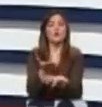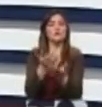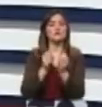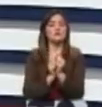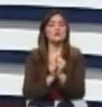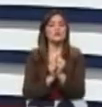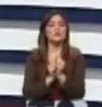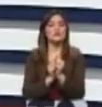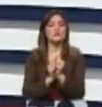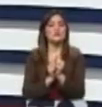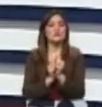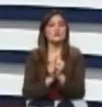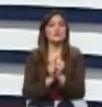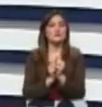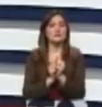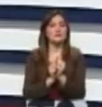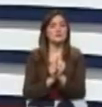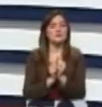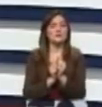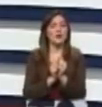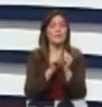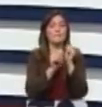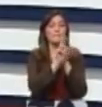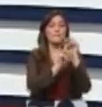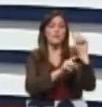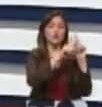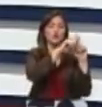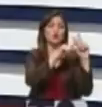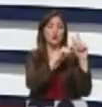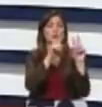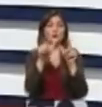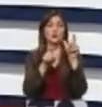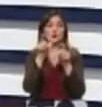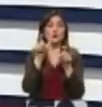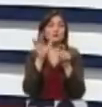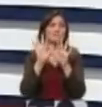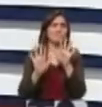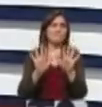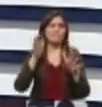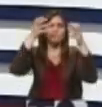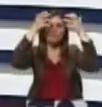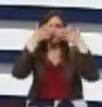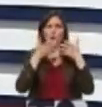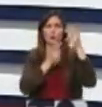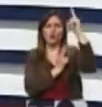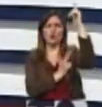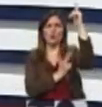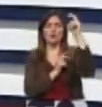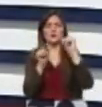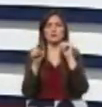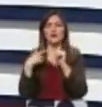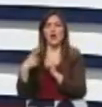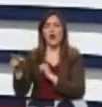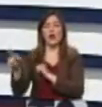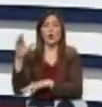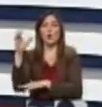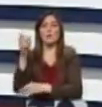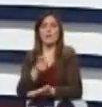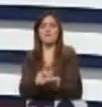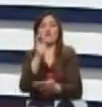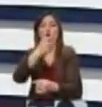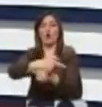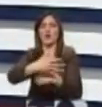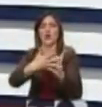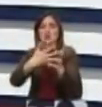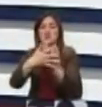dos presuntos exguerrilleros colombianos fueron deportados a su país por el puente internacional de Rumichaca. Ellos